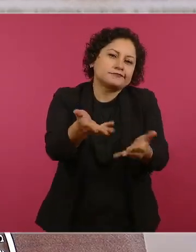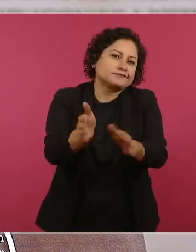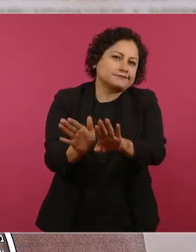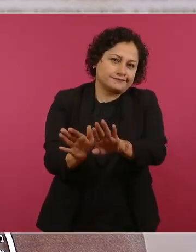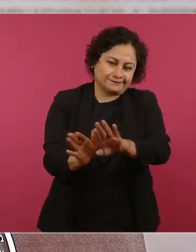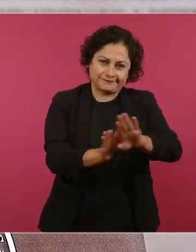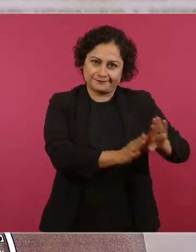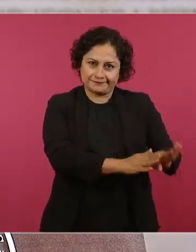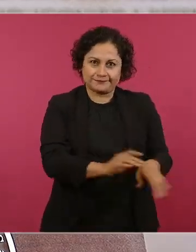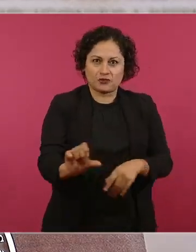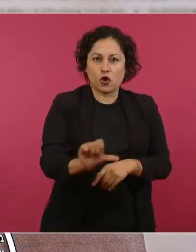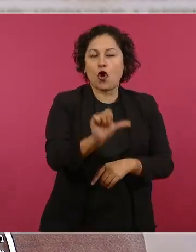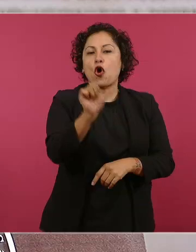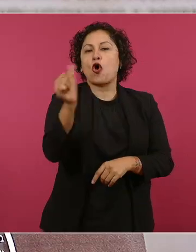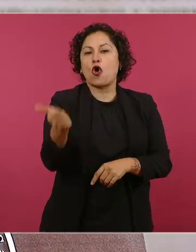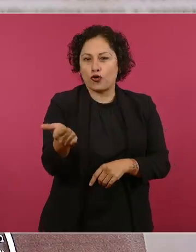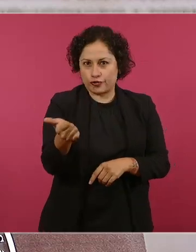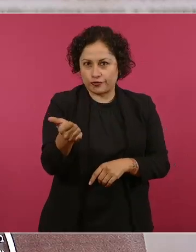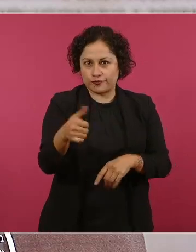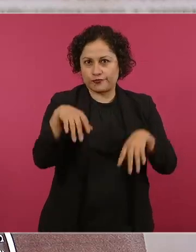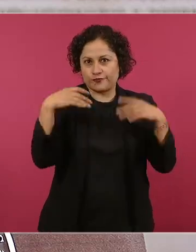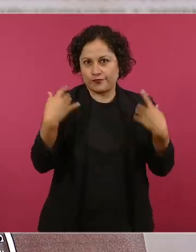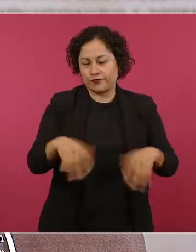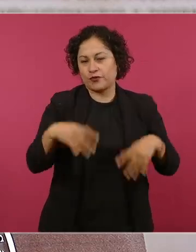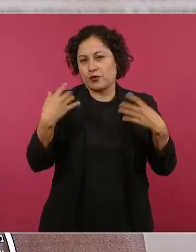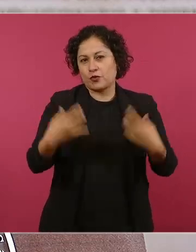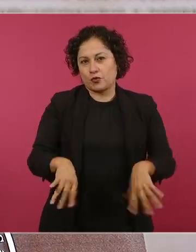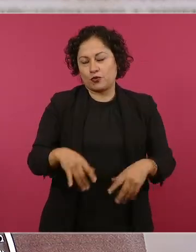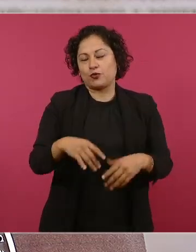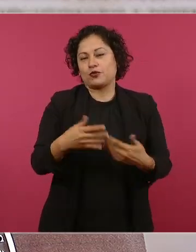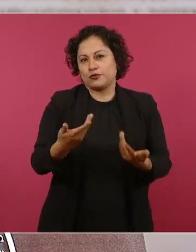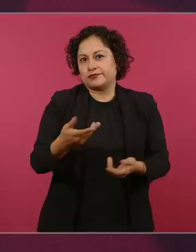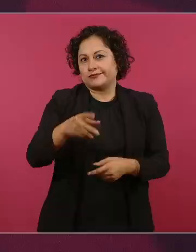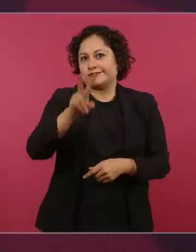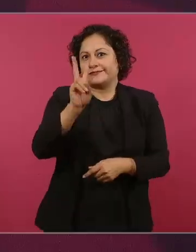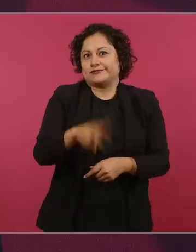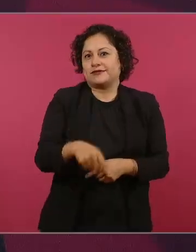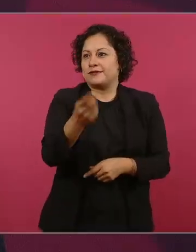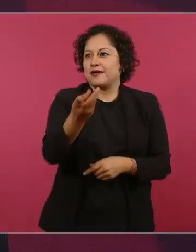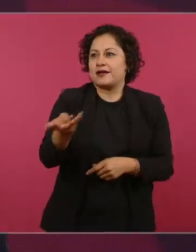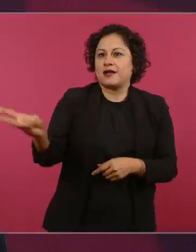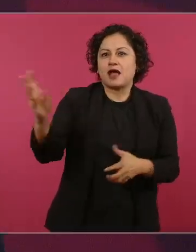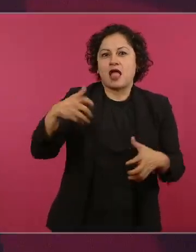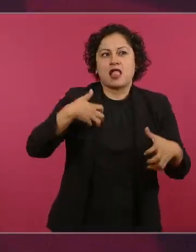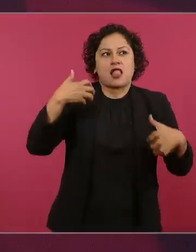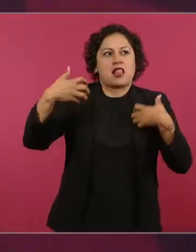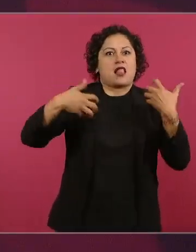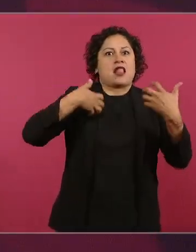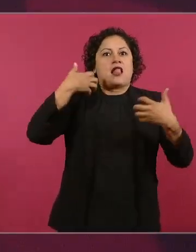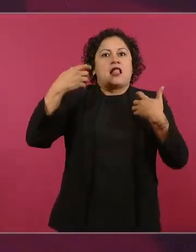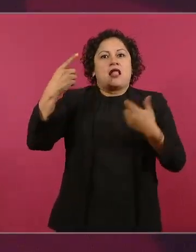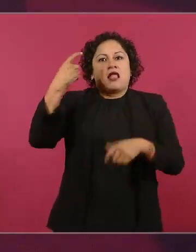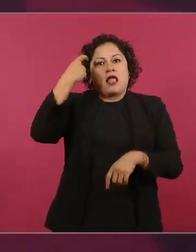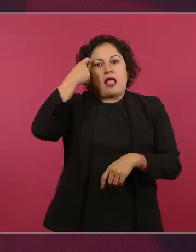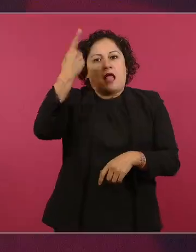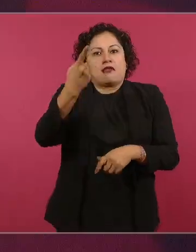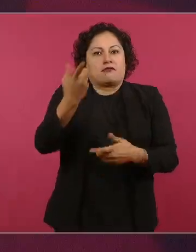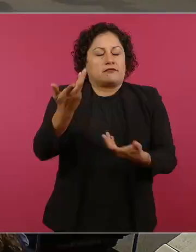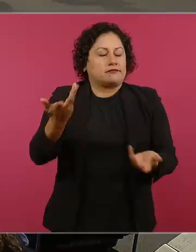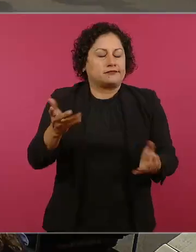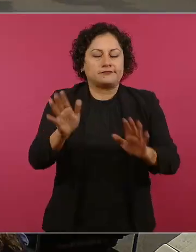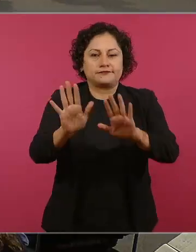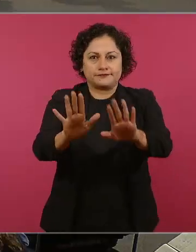también, híjole, es que ya no saben qué inventar. Pero es falso que Rusia